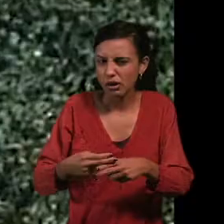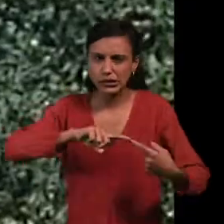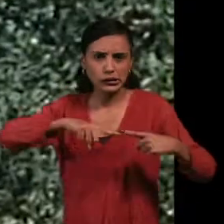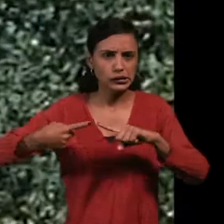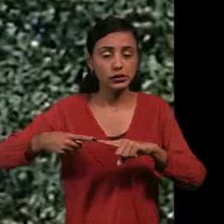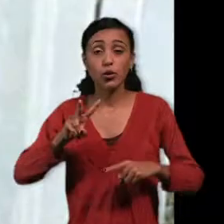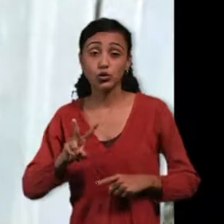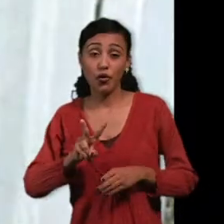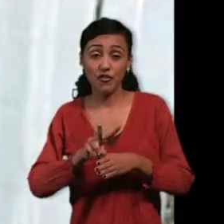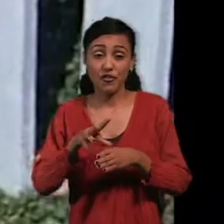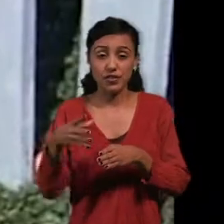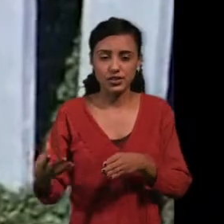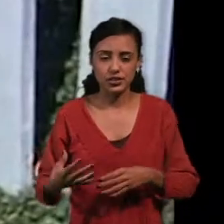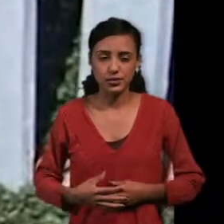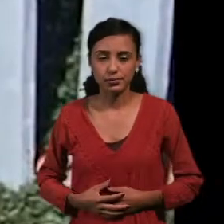entre dos vecinos.